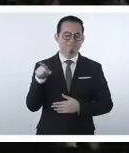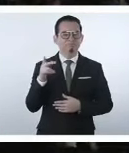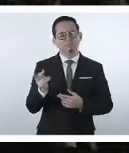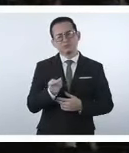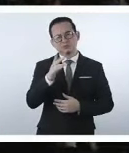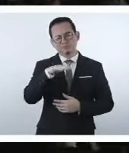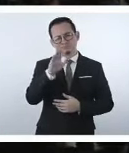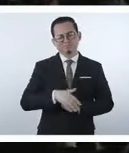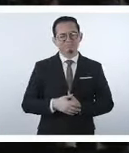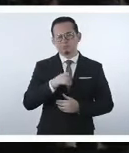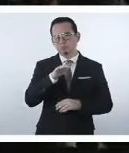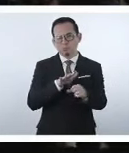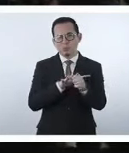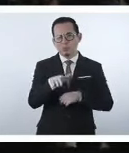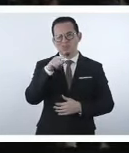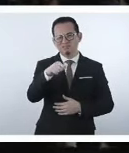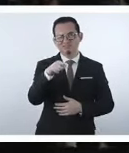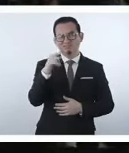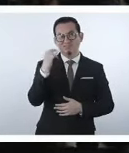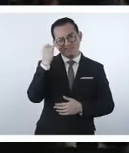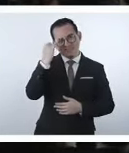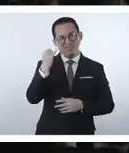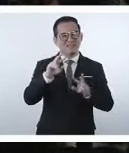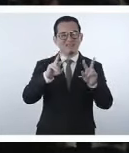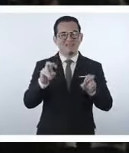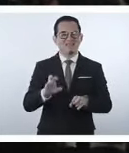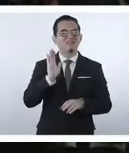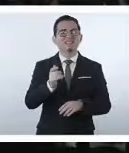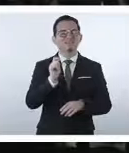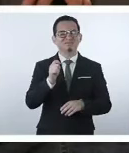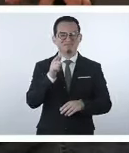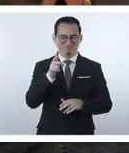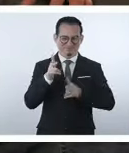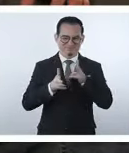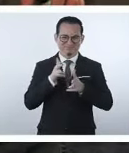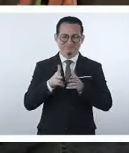¿cuál es tu postura frente al Tren Maya? ¿Qué vas a hacer con ese tema?